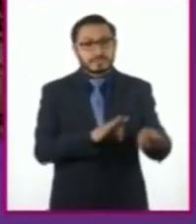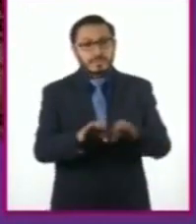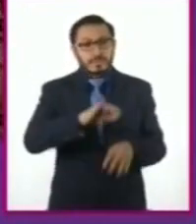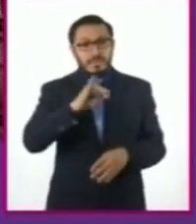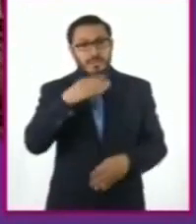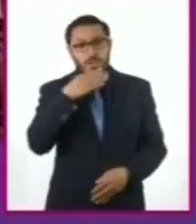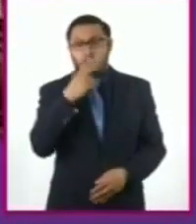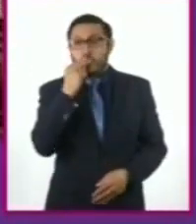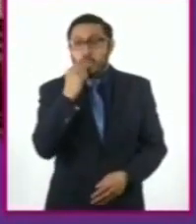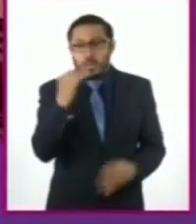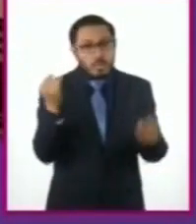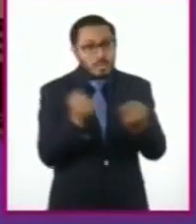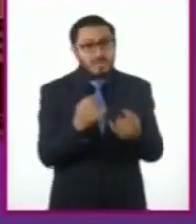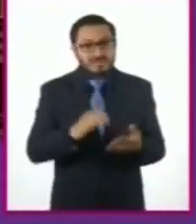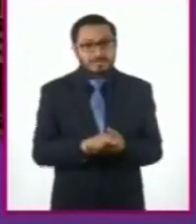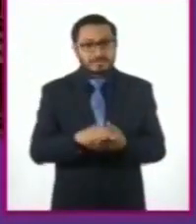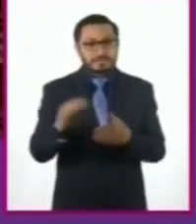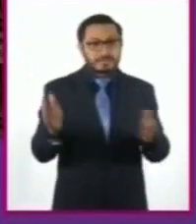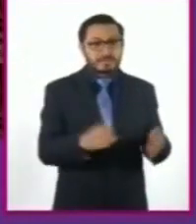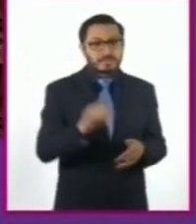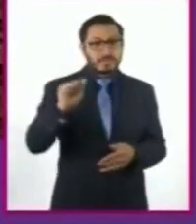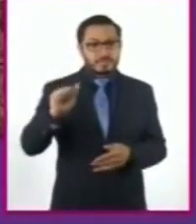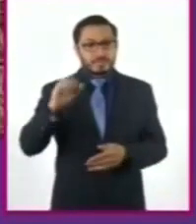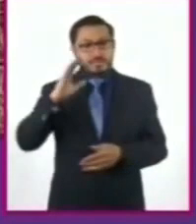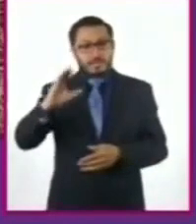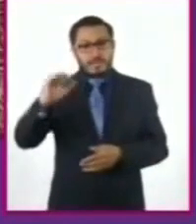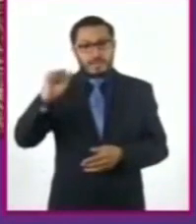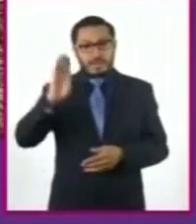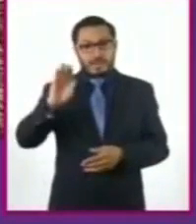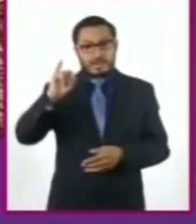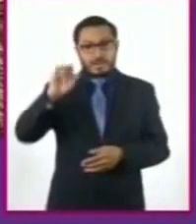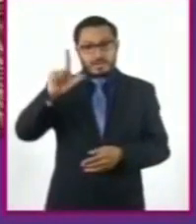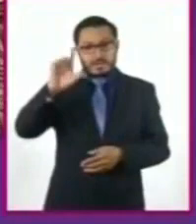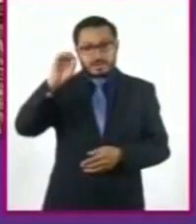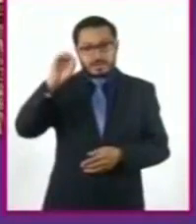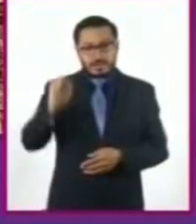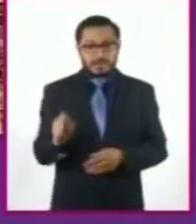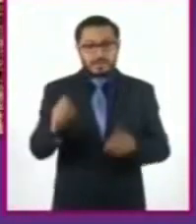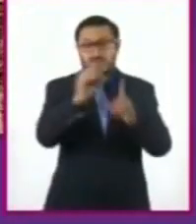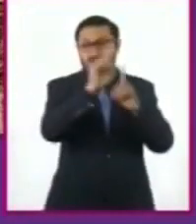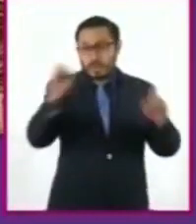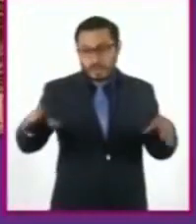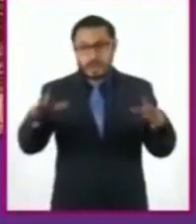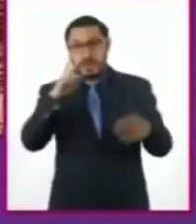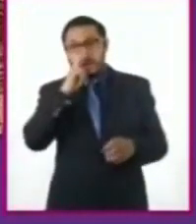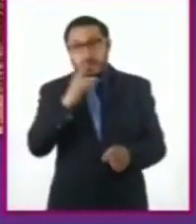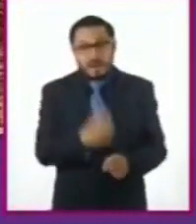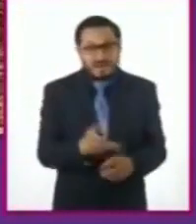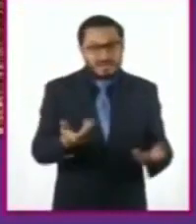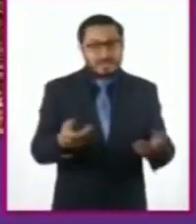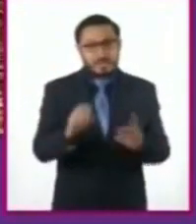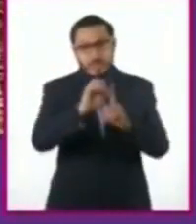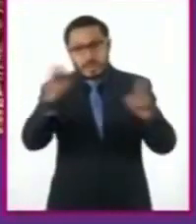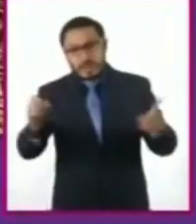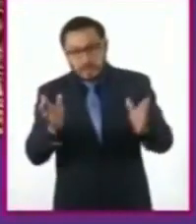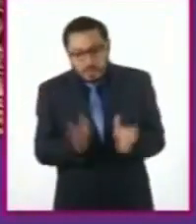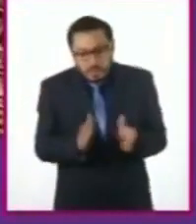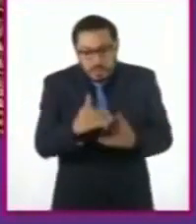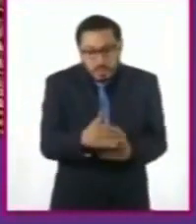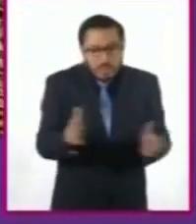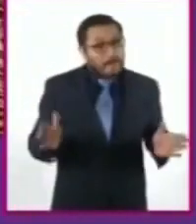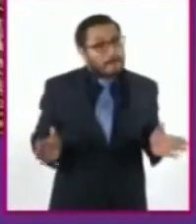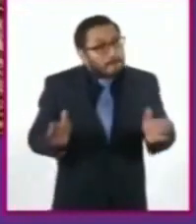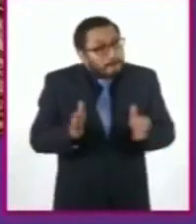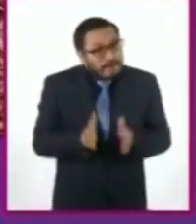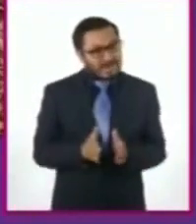judiciales. Los cabildos eran organizaciones que correspondían a una división territorial de menor tamaño, al mando